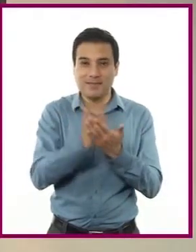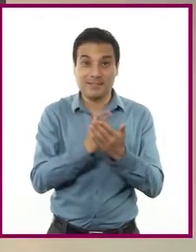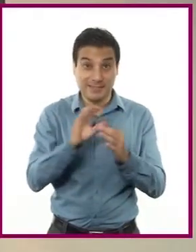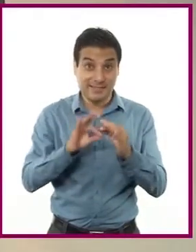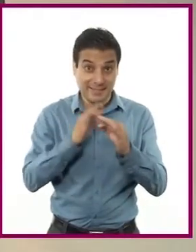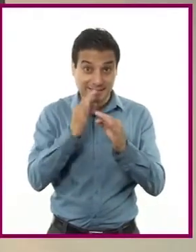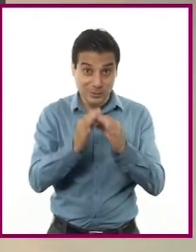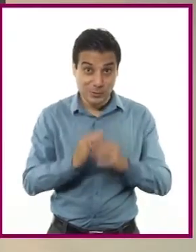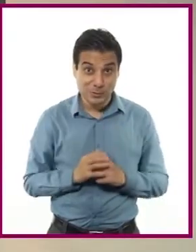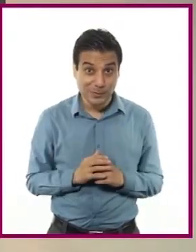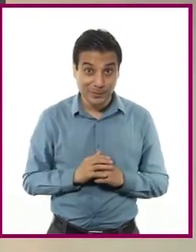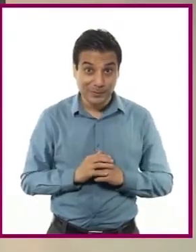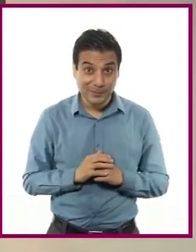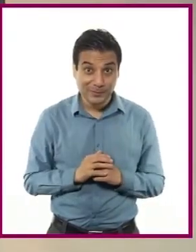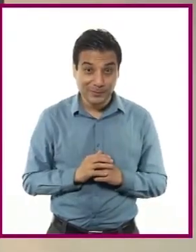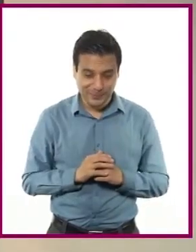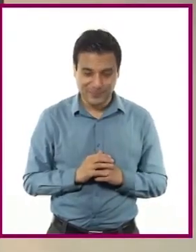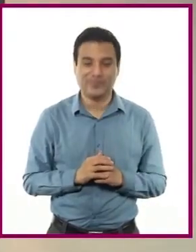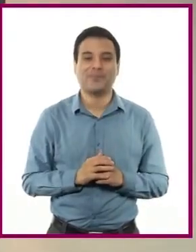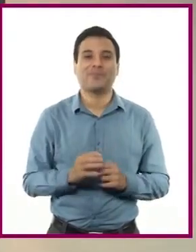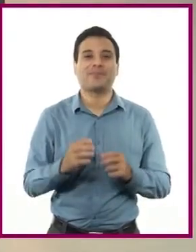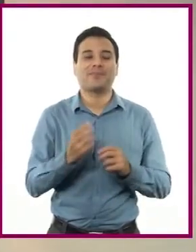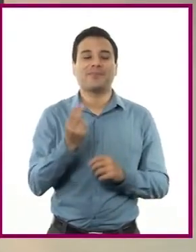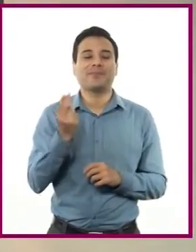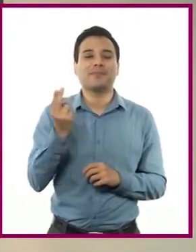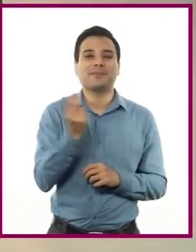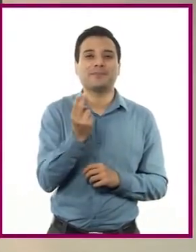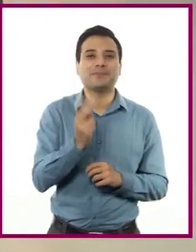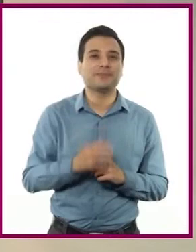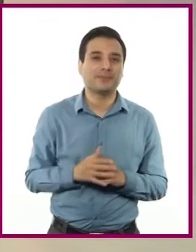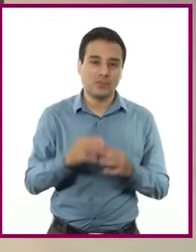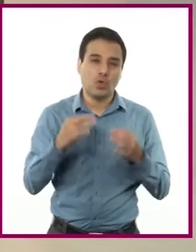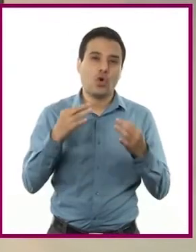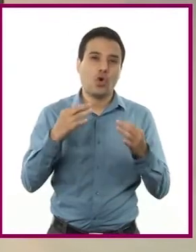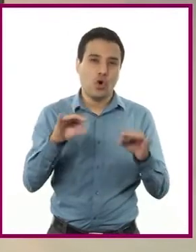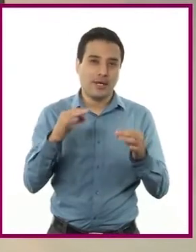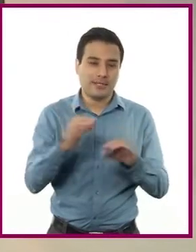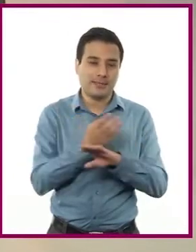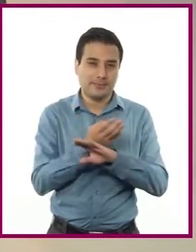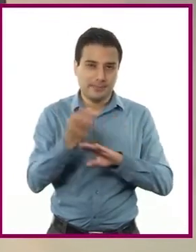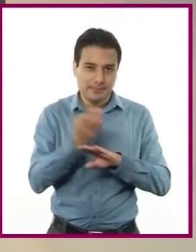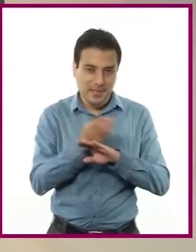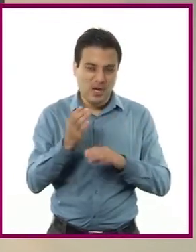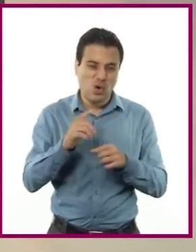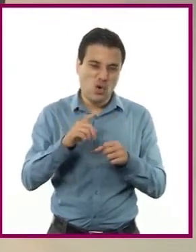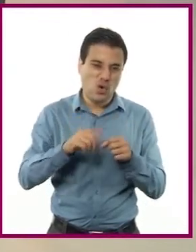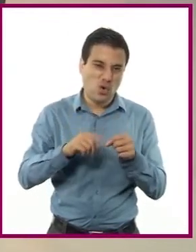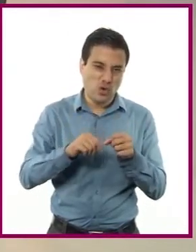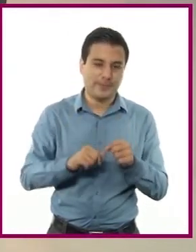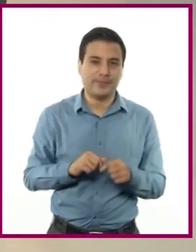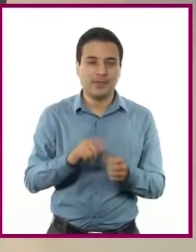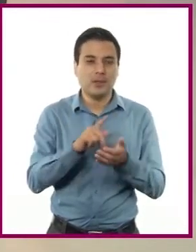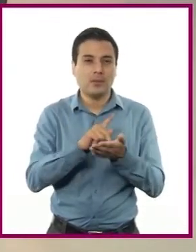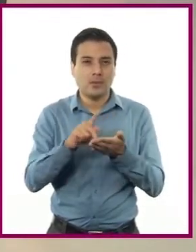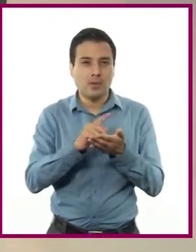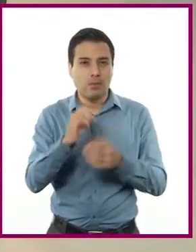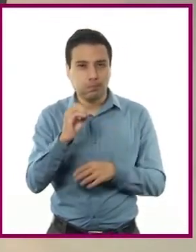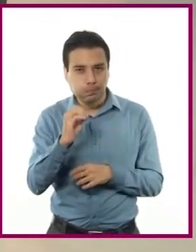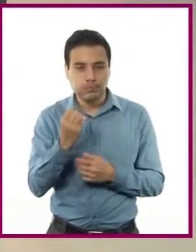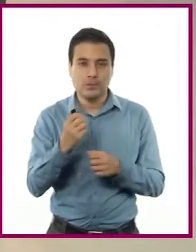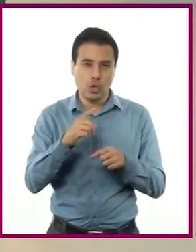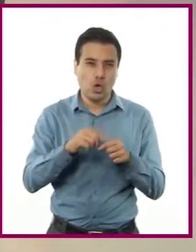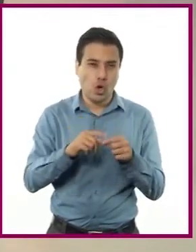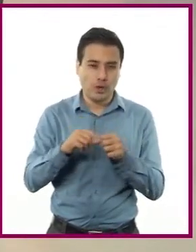¿Listas y listos en casa? Vamos a necesitar hojas blancas o de colores, plumones o lápices